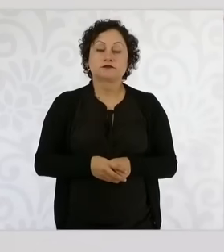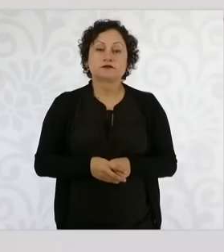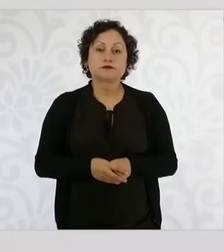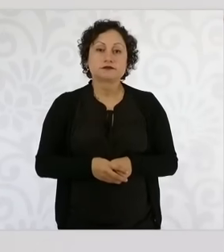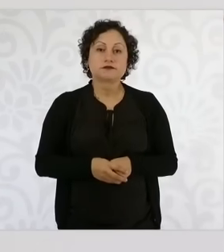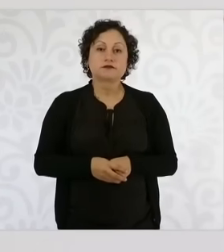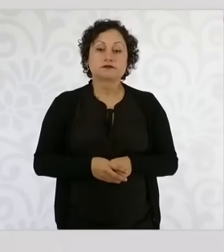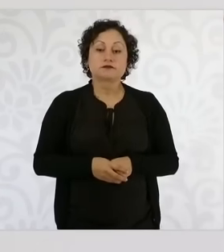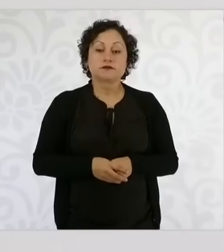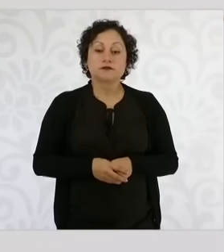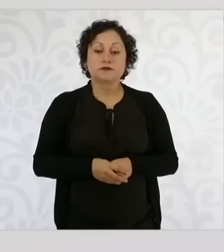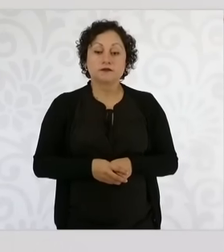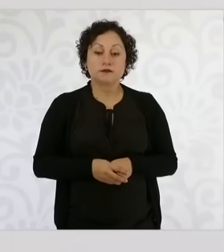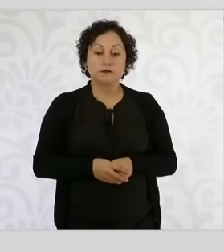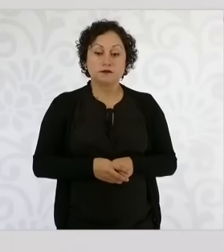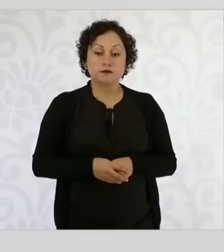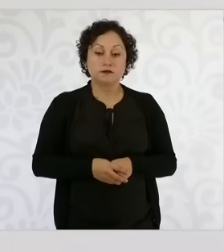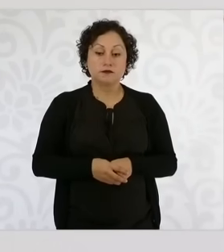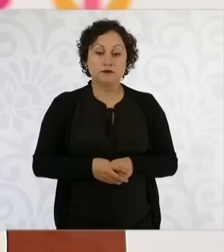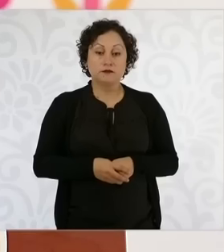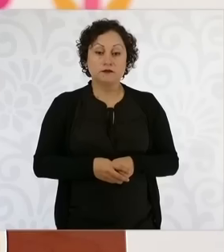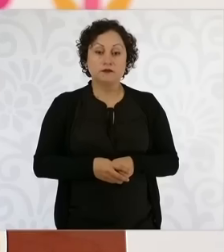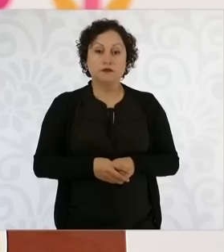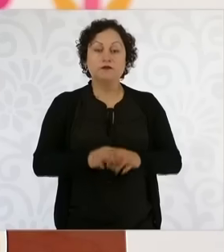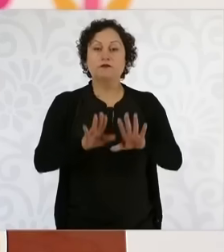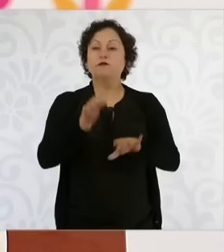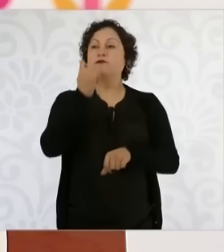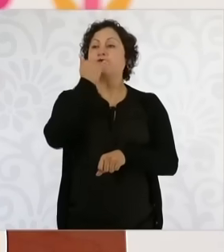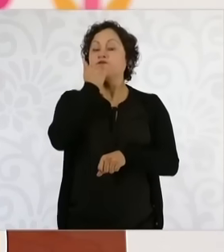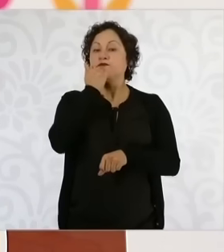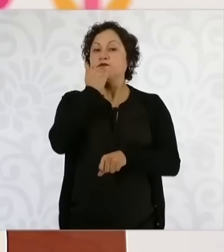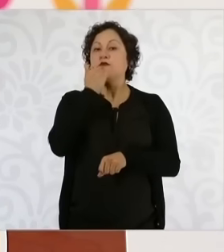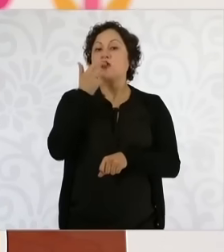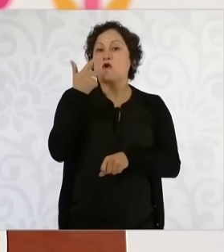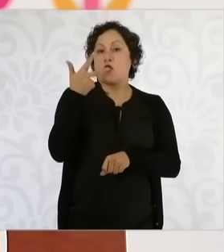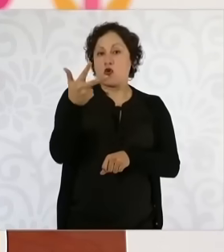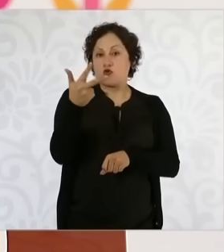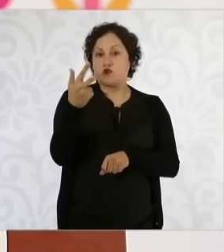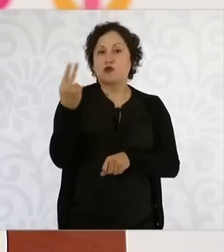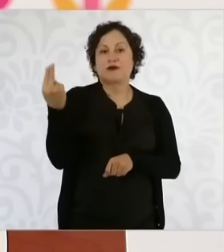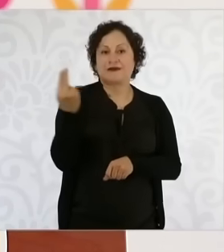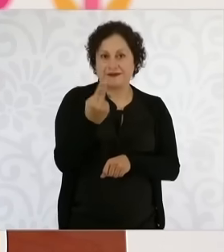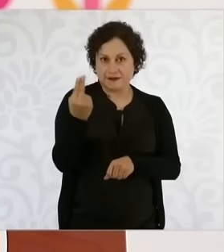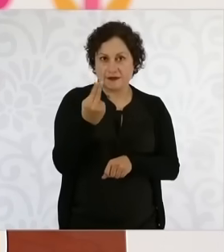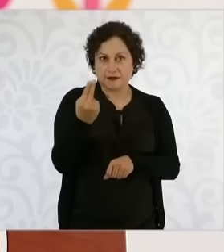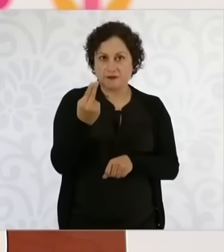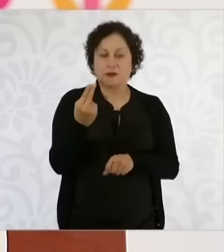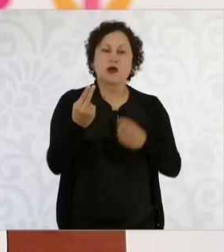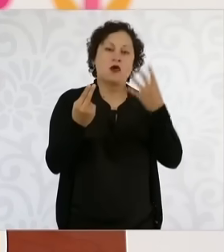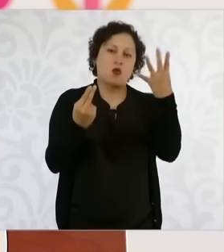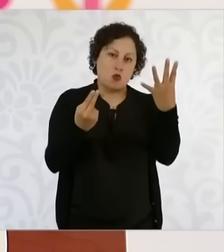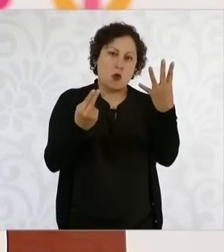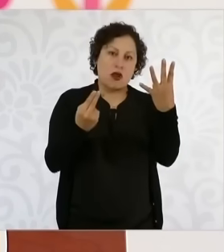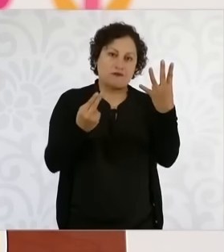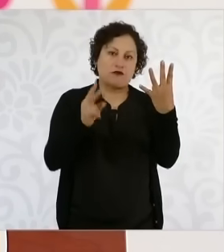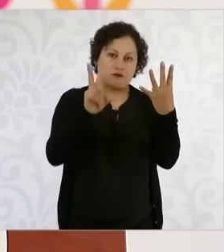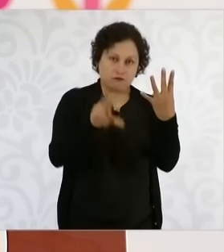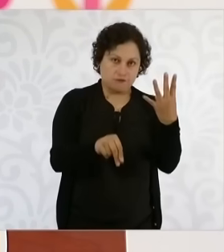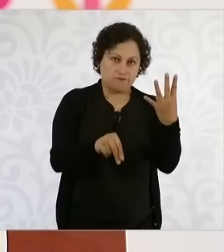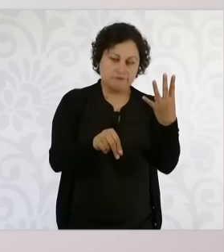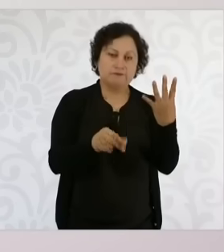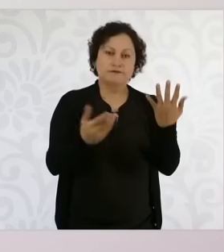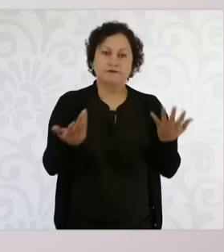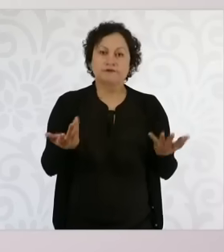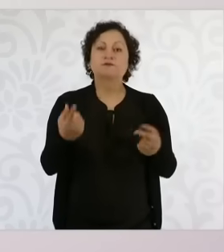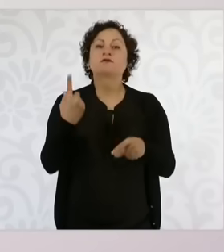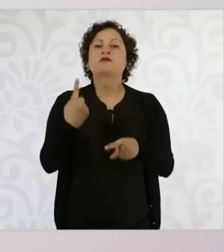Entonces se necesitaban 8 votos, necesitaban 4 votos en contra. Entonces, ¿quién votó